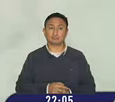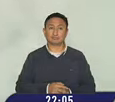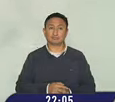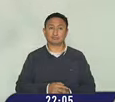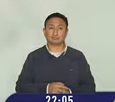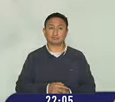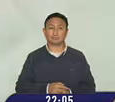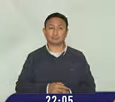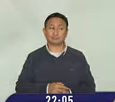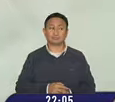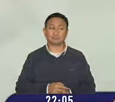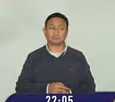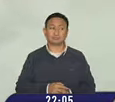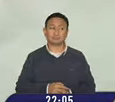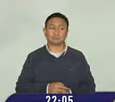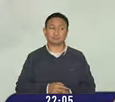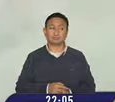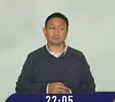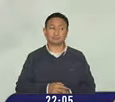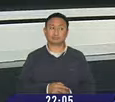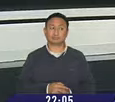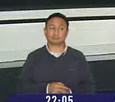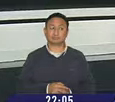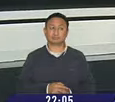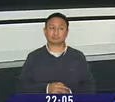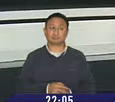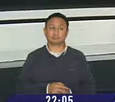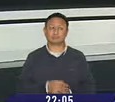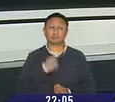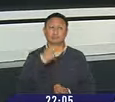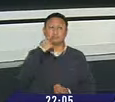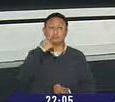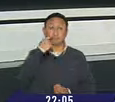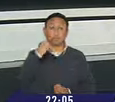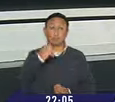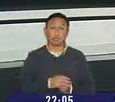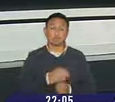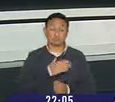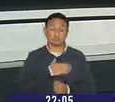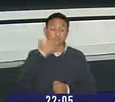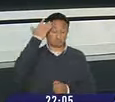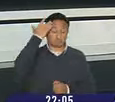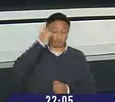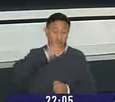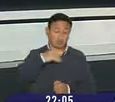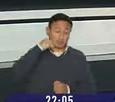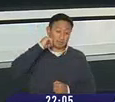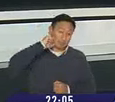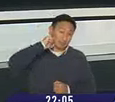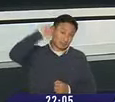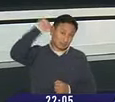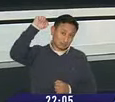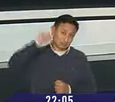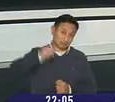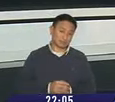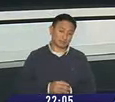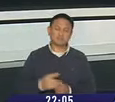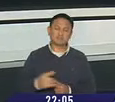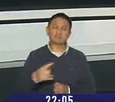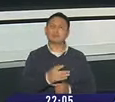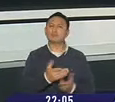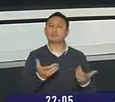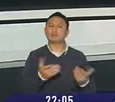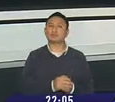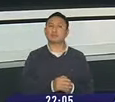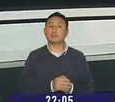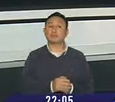Informó Marilyn Jaramillo. Un hombre se quitó la vida al colgarse de un árbol. El hecho se registró